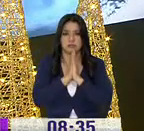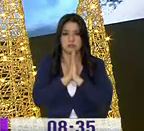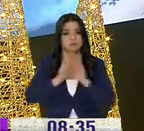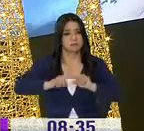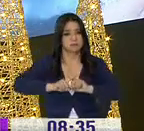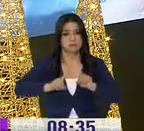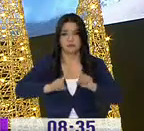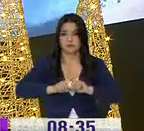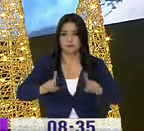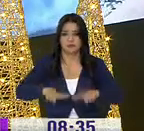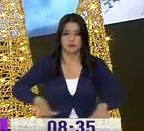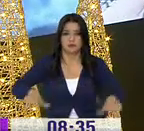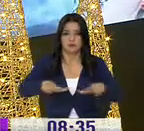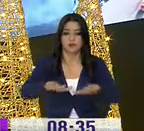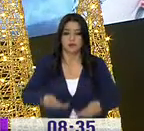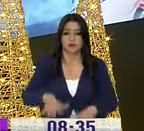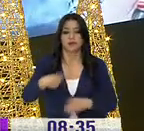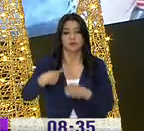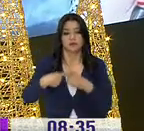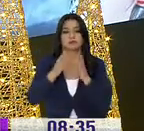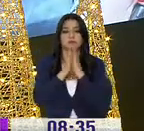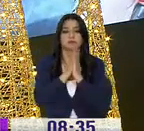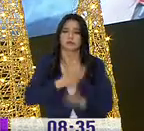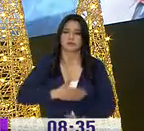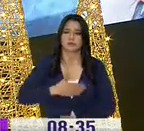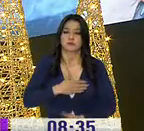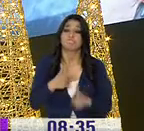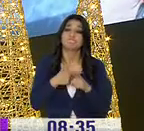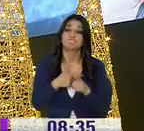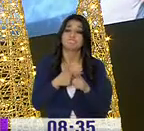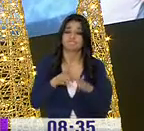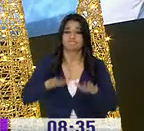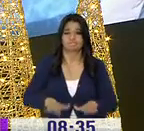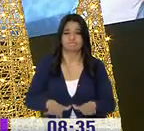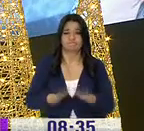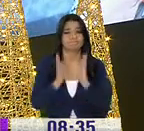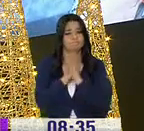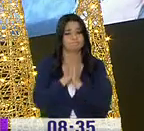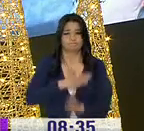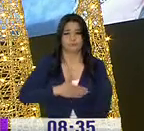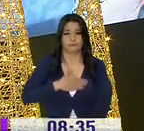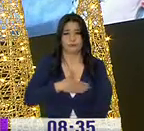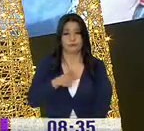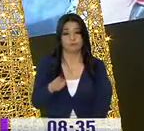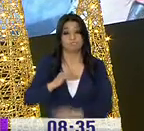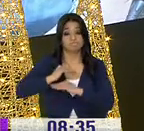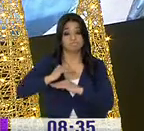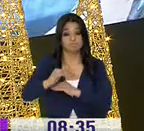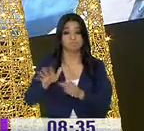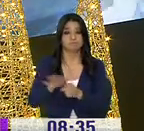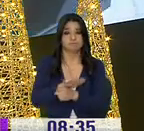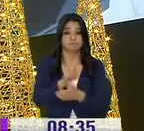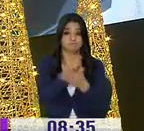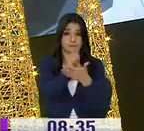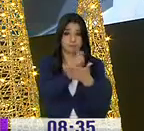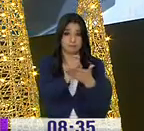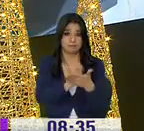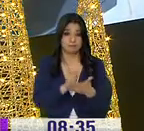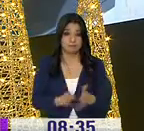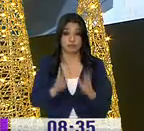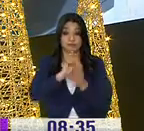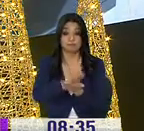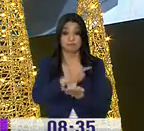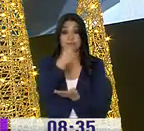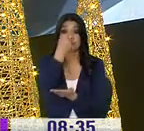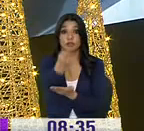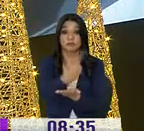varios y en varios sectores. Así que solicitamos de la mejor manera que, por favor, hagamos cuenta, cojamos nota y ojalá la siguiente